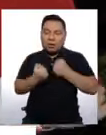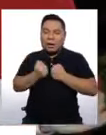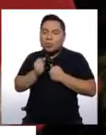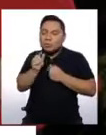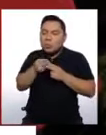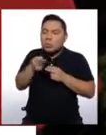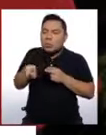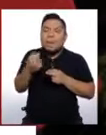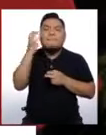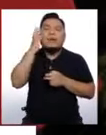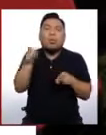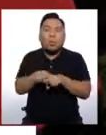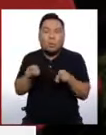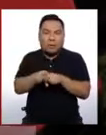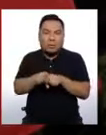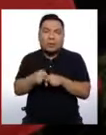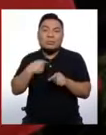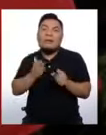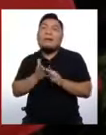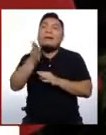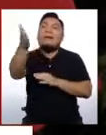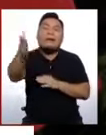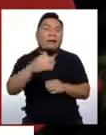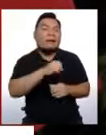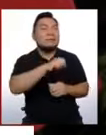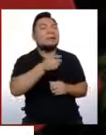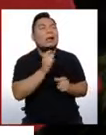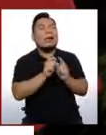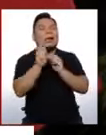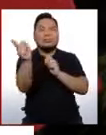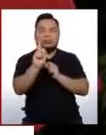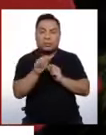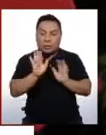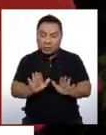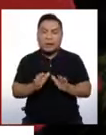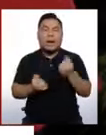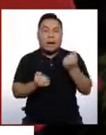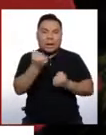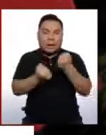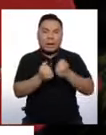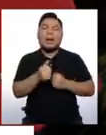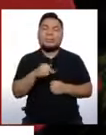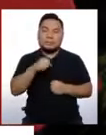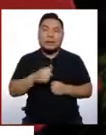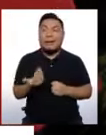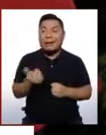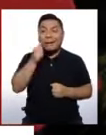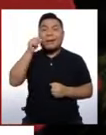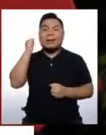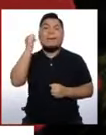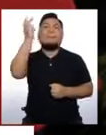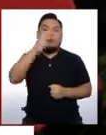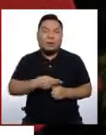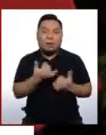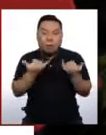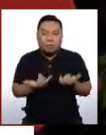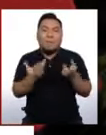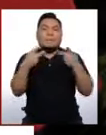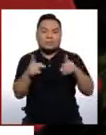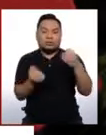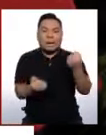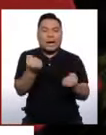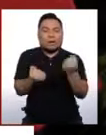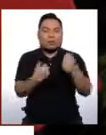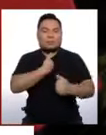del mercado ahora puede hacerlo en su vehículo particular lo que estaba prohibido hasta el día de ayer y lo